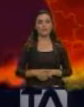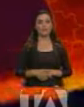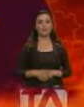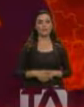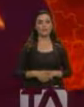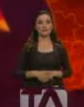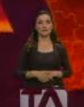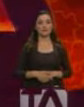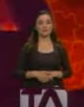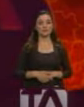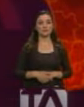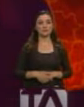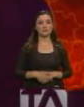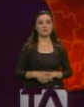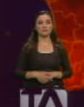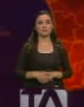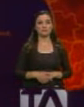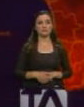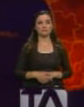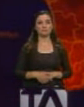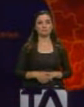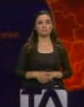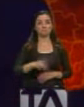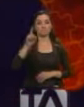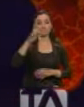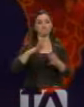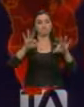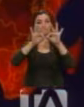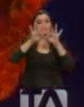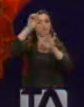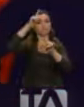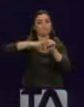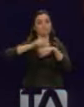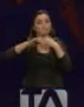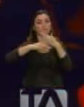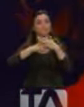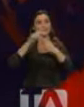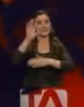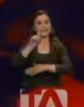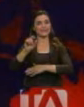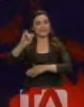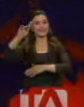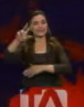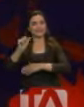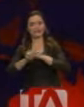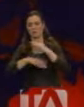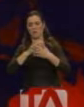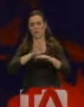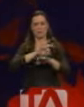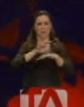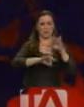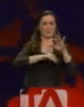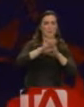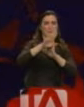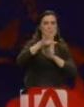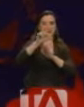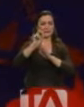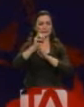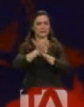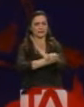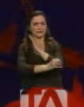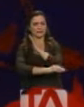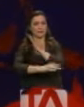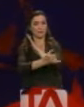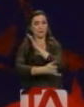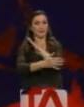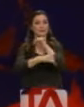Fueron necesarios apenas unos cuantos meses para que el Zika dé la vuelta al mundo y esté presente en más de 30 países. El virus cada